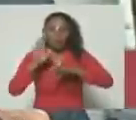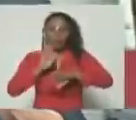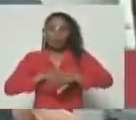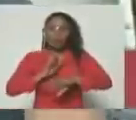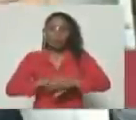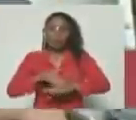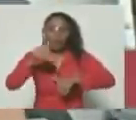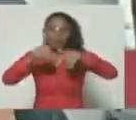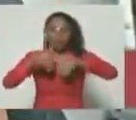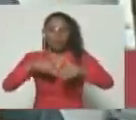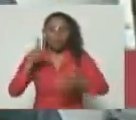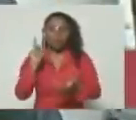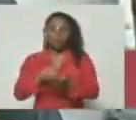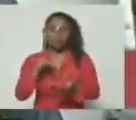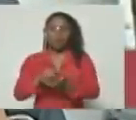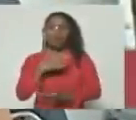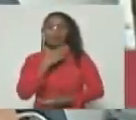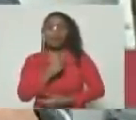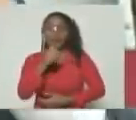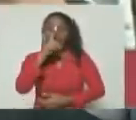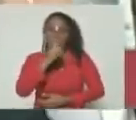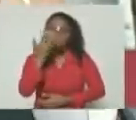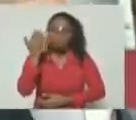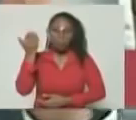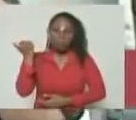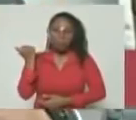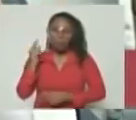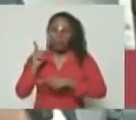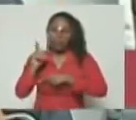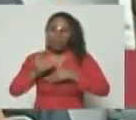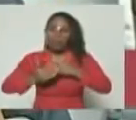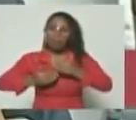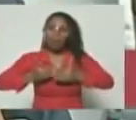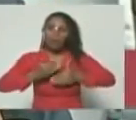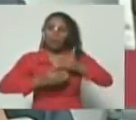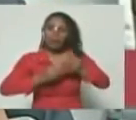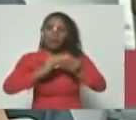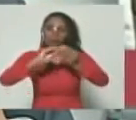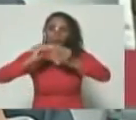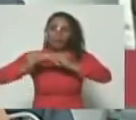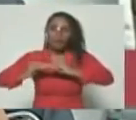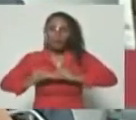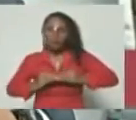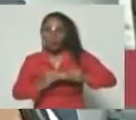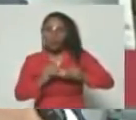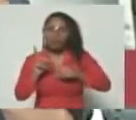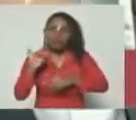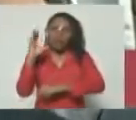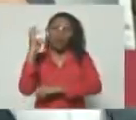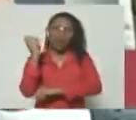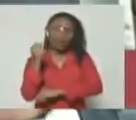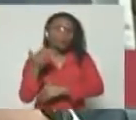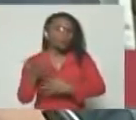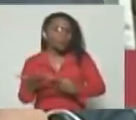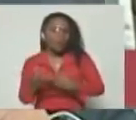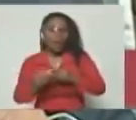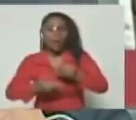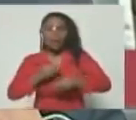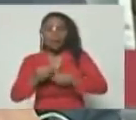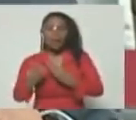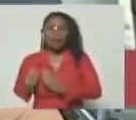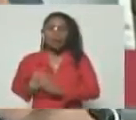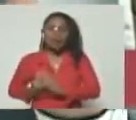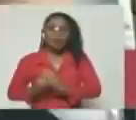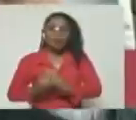en las cuales participamos en diciembre del año pasado, ese proceso de reinstitucionalización, haber logrado hacerlo